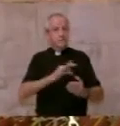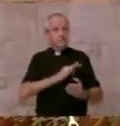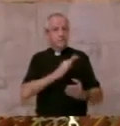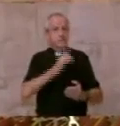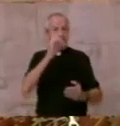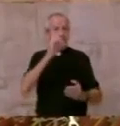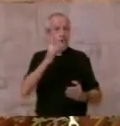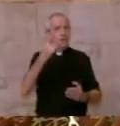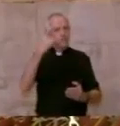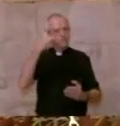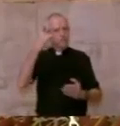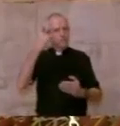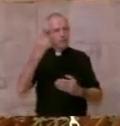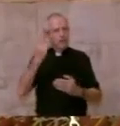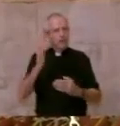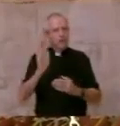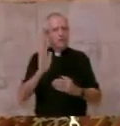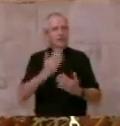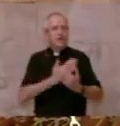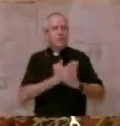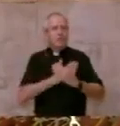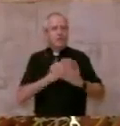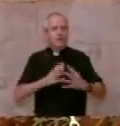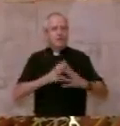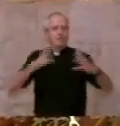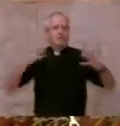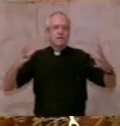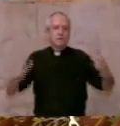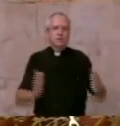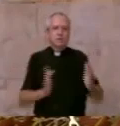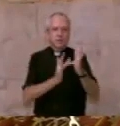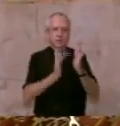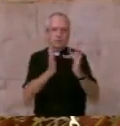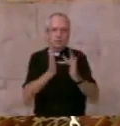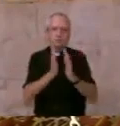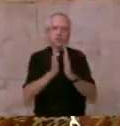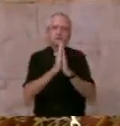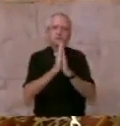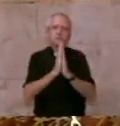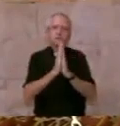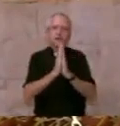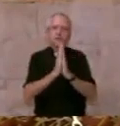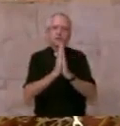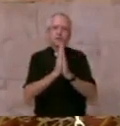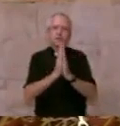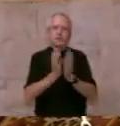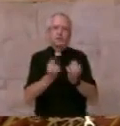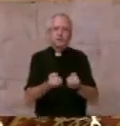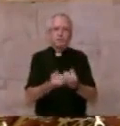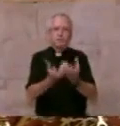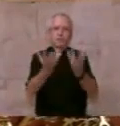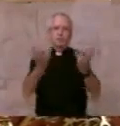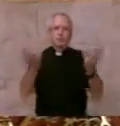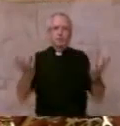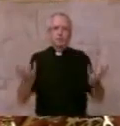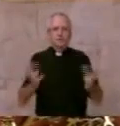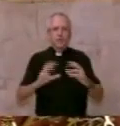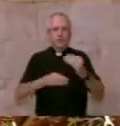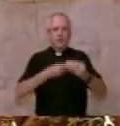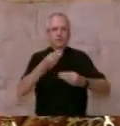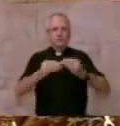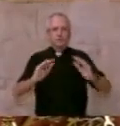Al celebrar el memorial del amor infinito de tu Hijo, te suplicamos, Señor, que los frutos de su acción